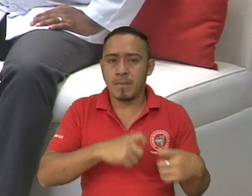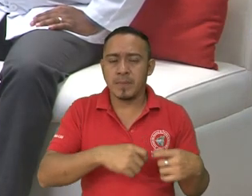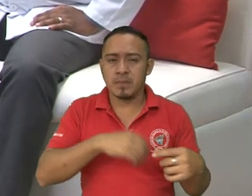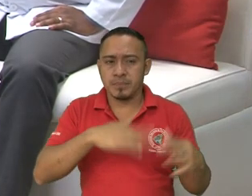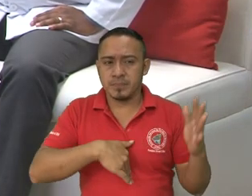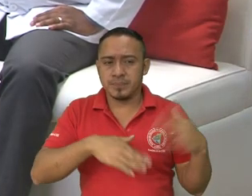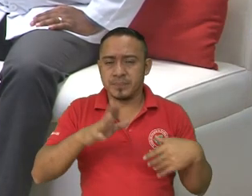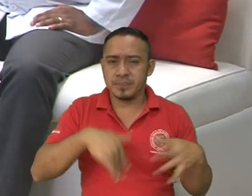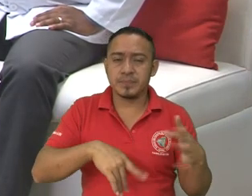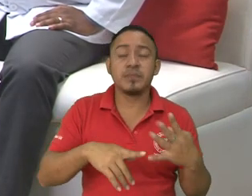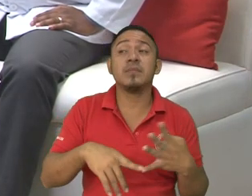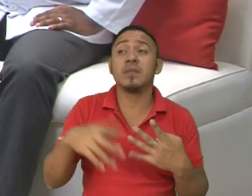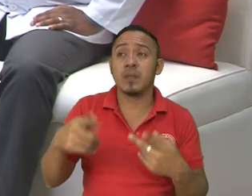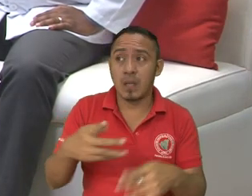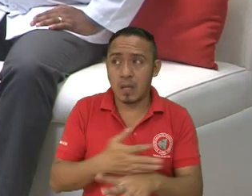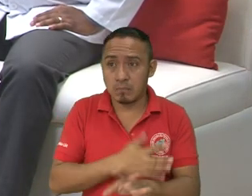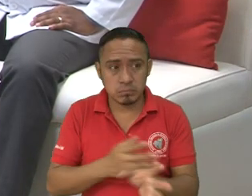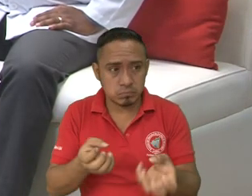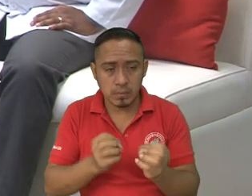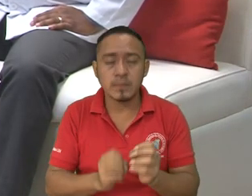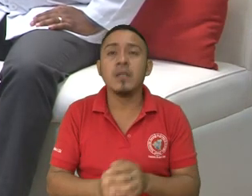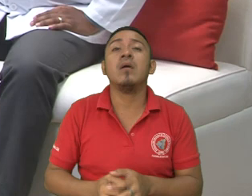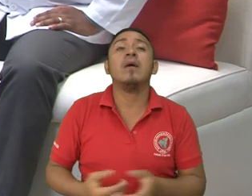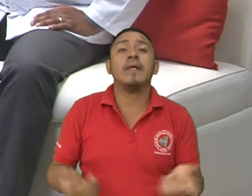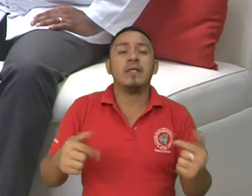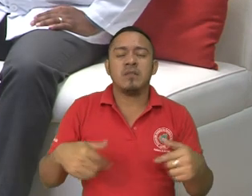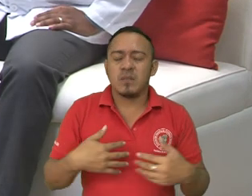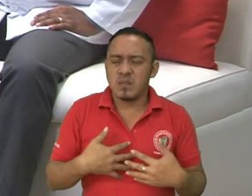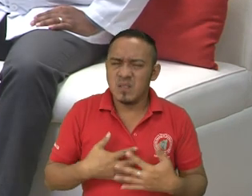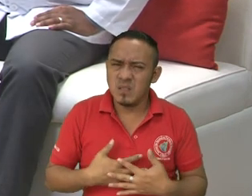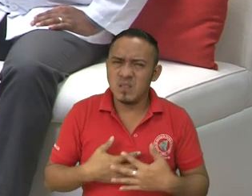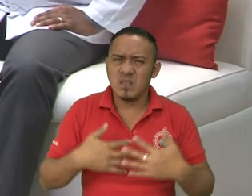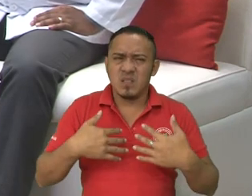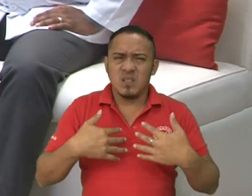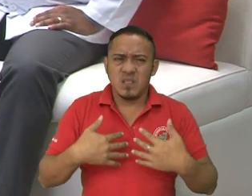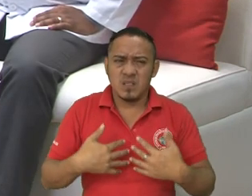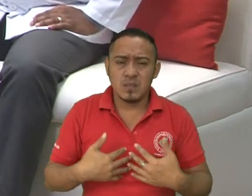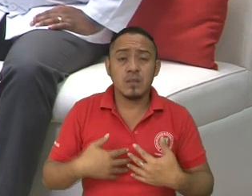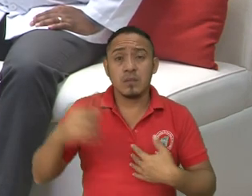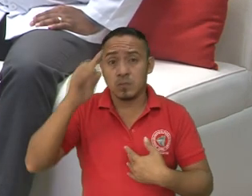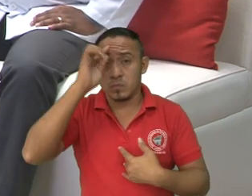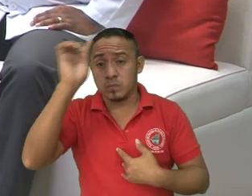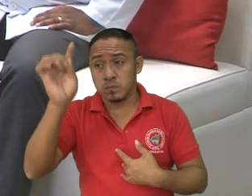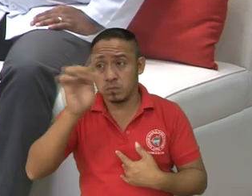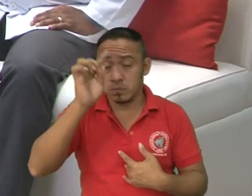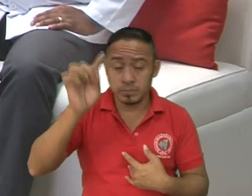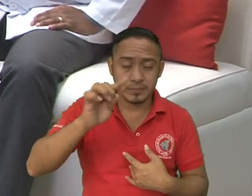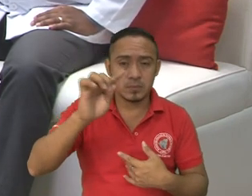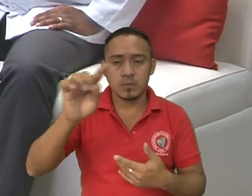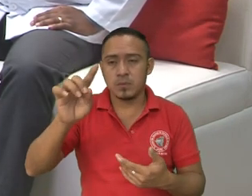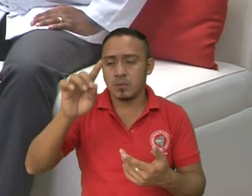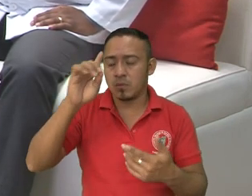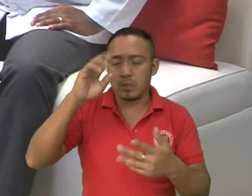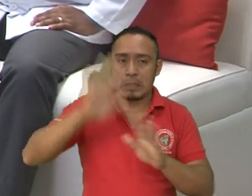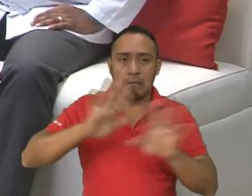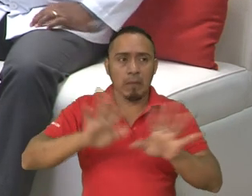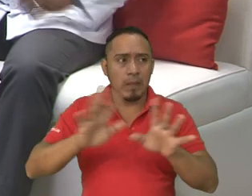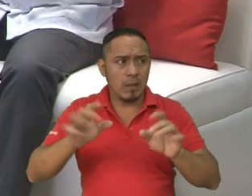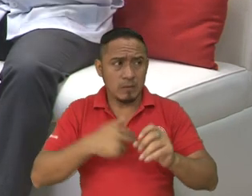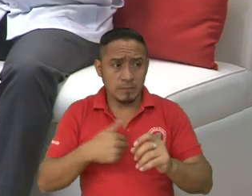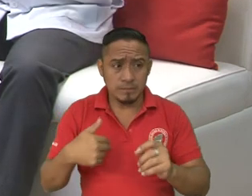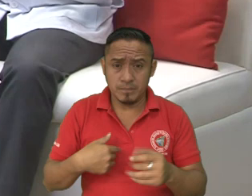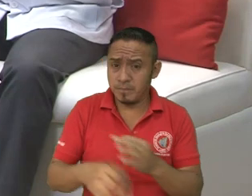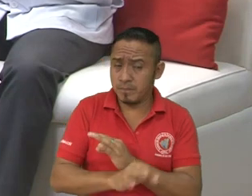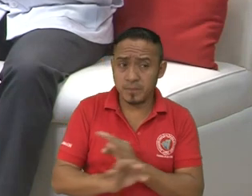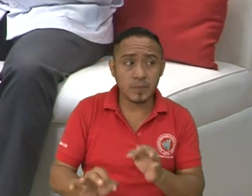antes no las presentábamos, un cansancio, un mareo y un vértigo que sin previa actividad física,